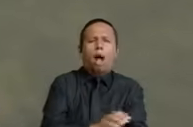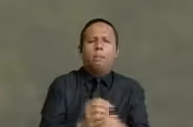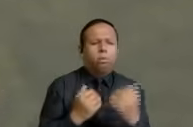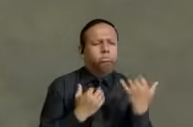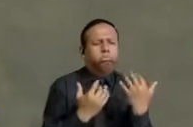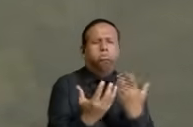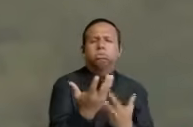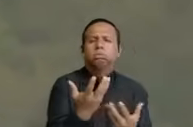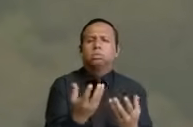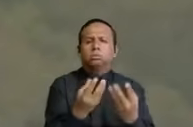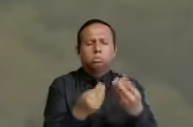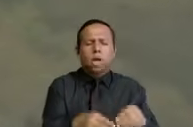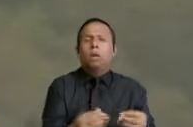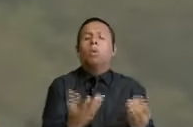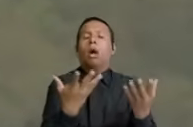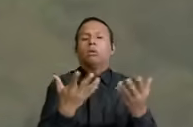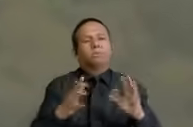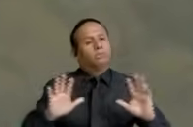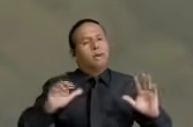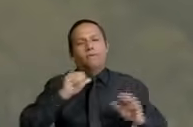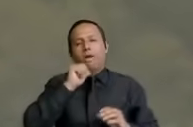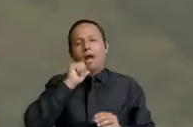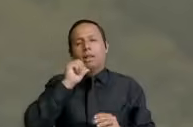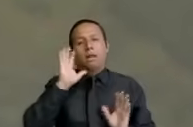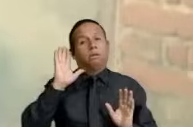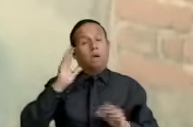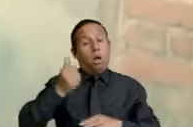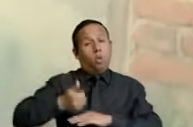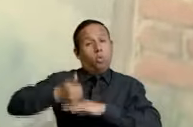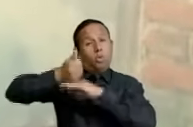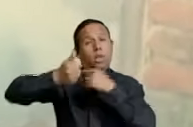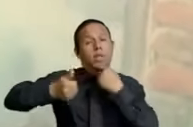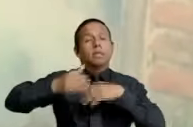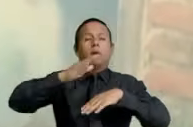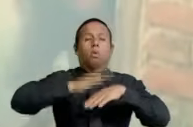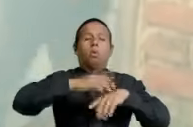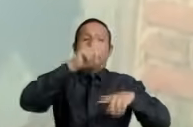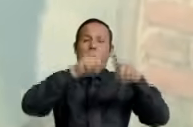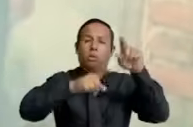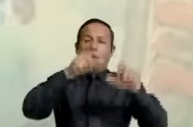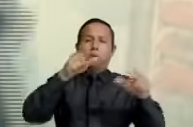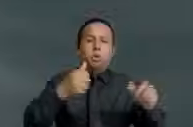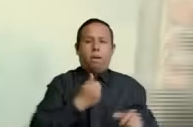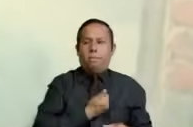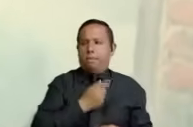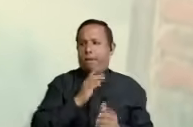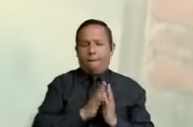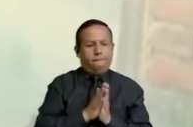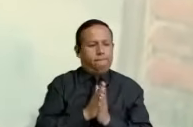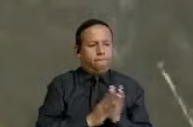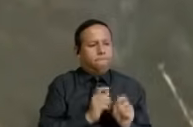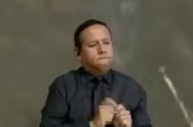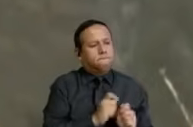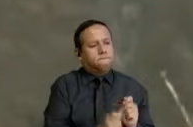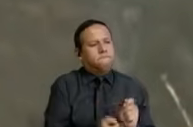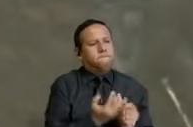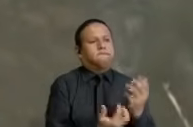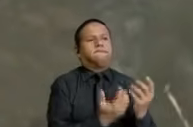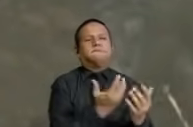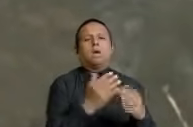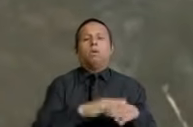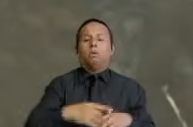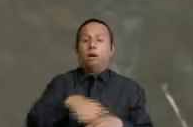Mientras tanto las autoridades responsabilizan a las quemas abiertas o pirómanos por lo sucedido en la ciudad y